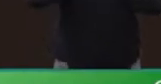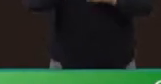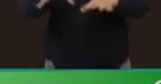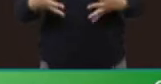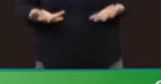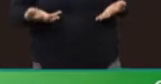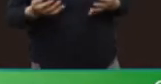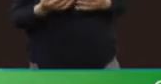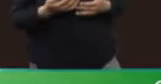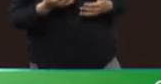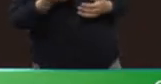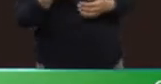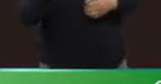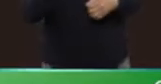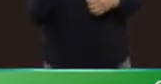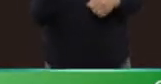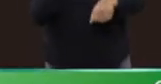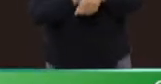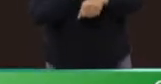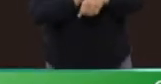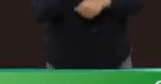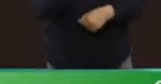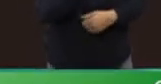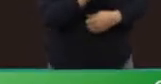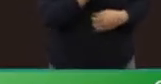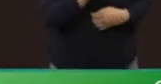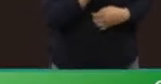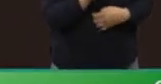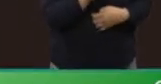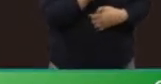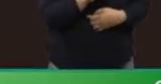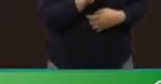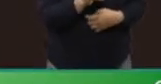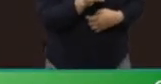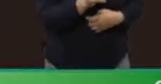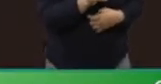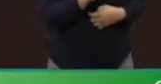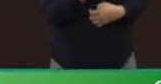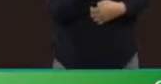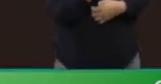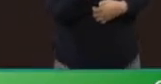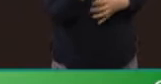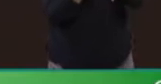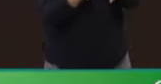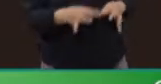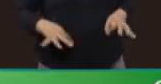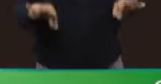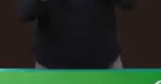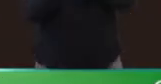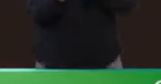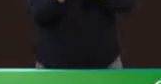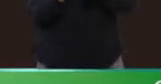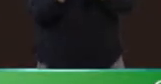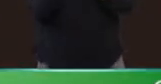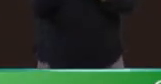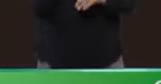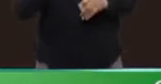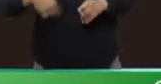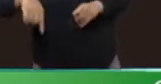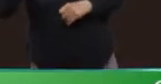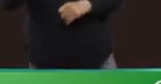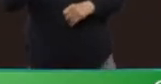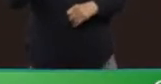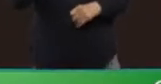cuenta tomemos en cuenta Esta eh este punto importante para llegar a los acuerdos y desde luego poder